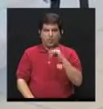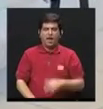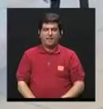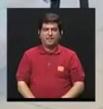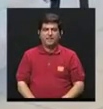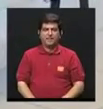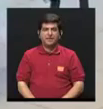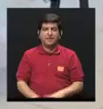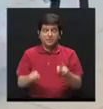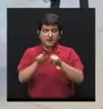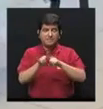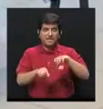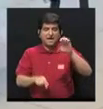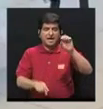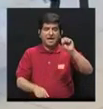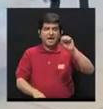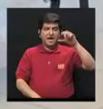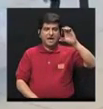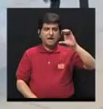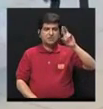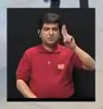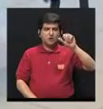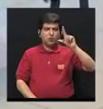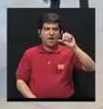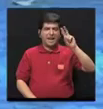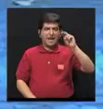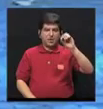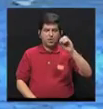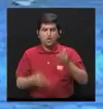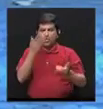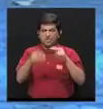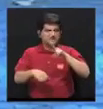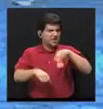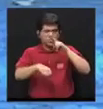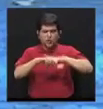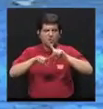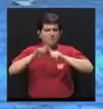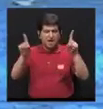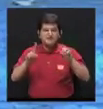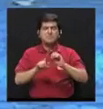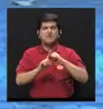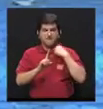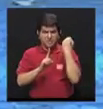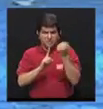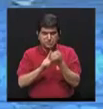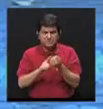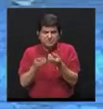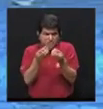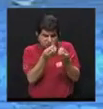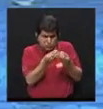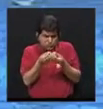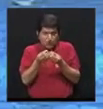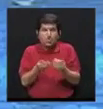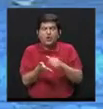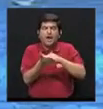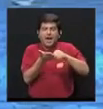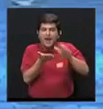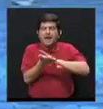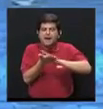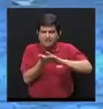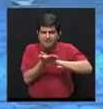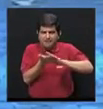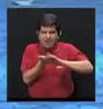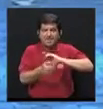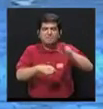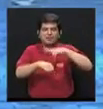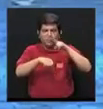escualeno, a lo mejor no suena muy común, pero es una sustancia que está en muchas de las cremas que usamos normalmente,